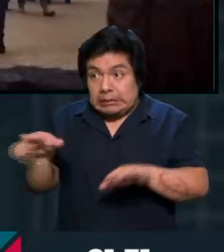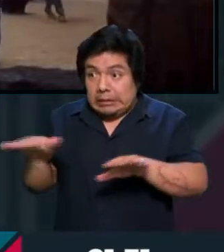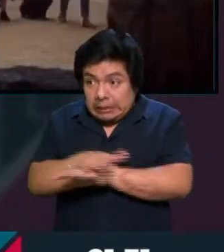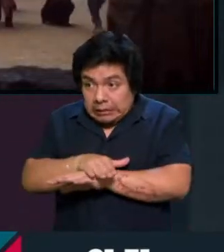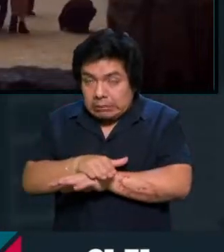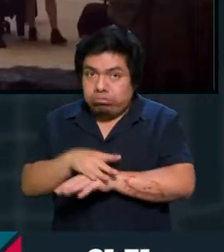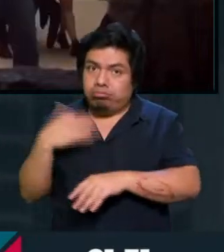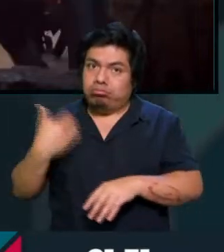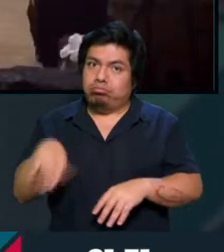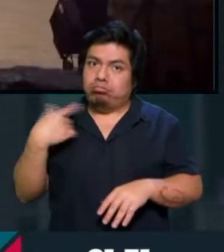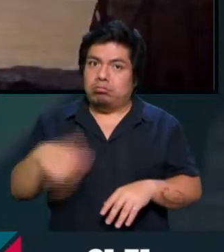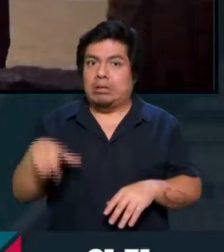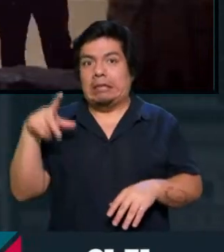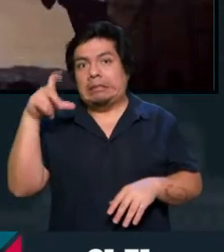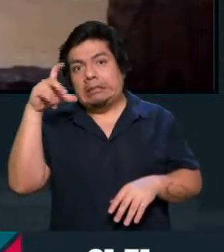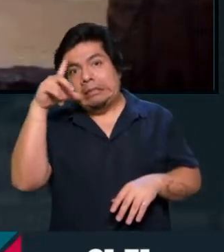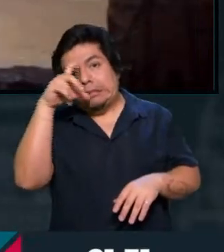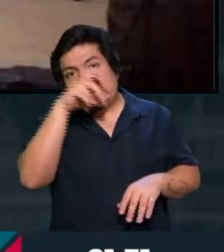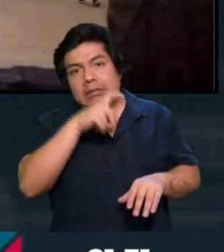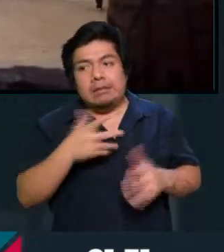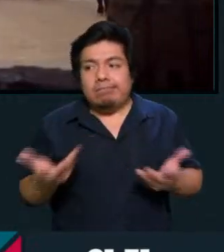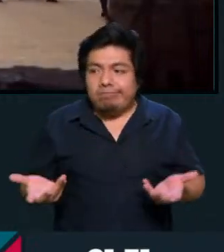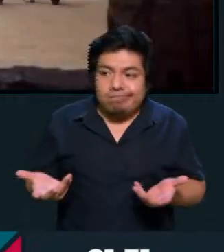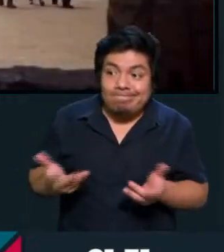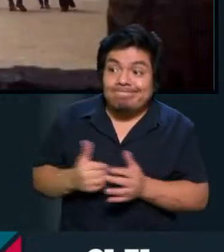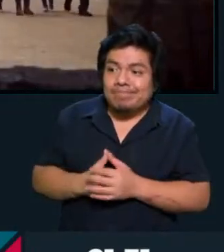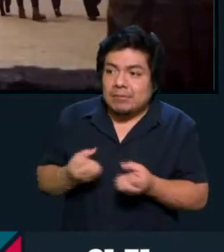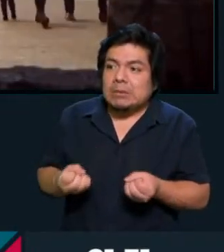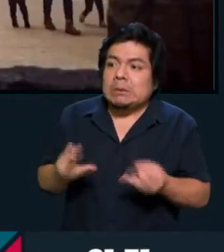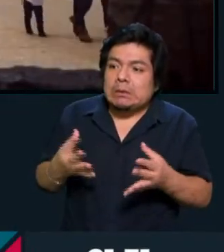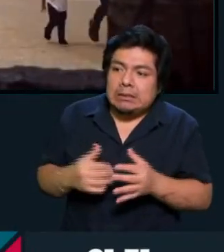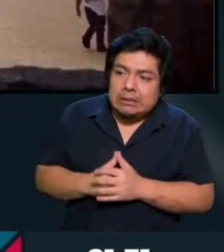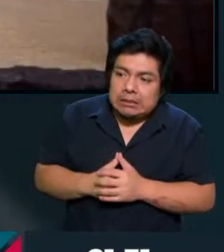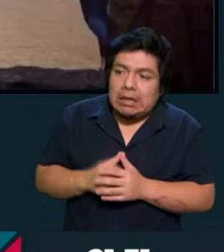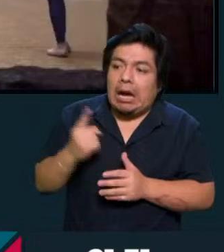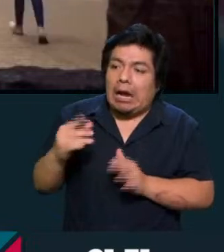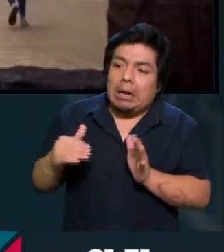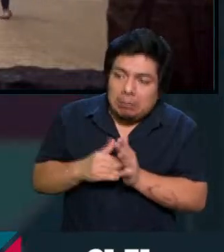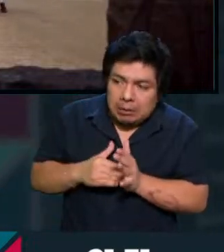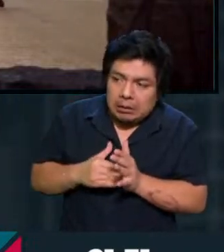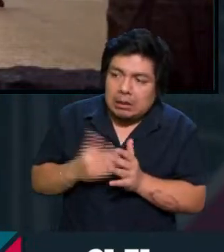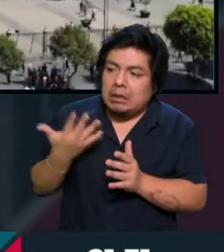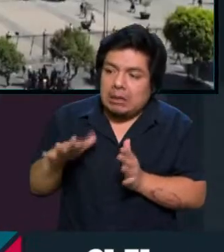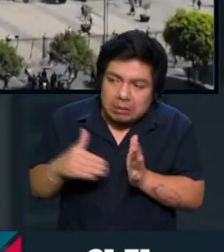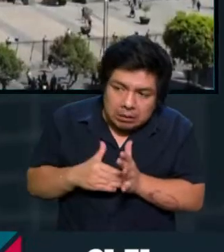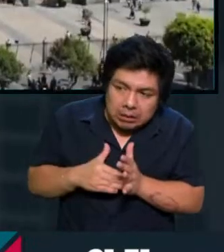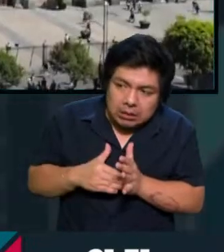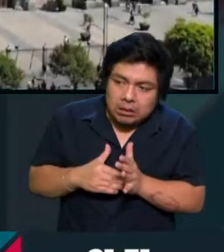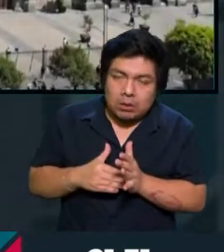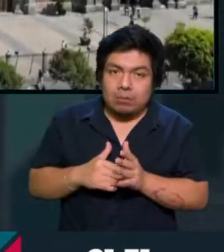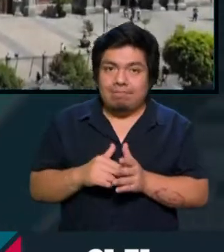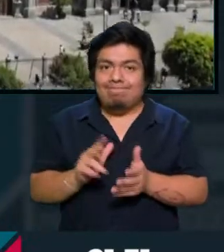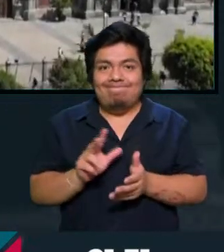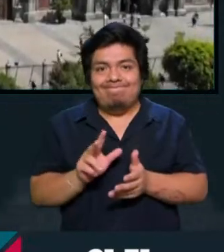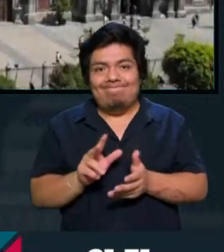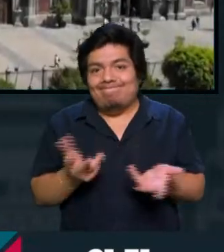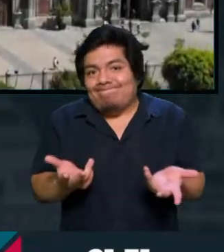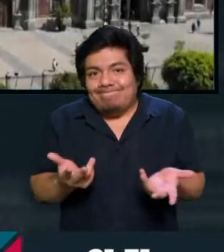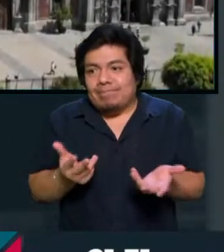cosa, claro. Sobre todo porque no tienes un número que tú puedas decir, bueno, tenemos 1,000 personas, 10,000, lo que sea. No, es una